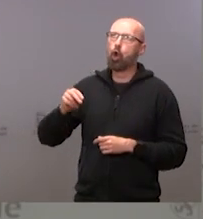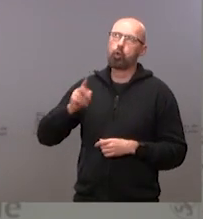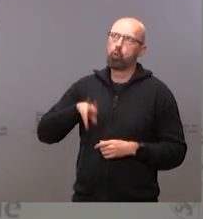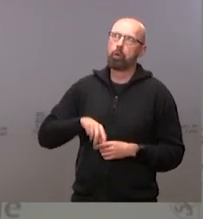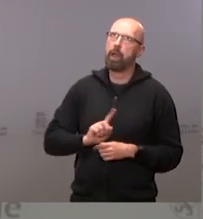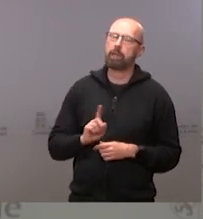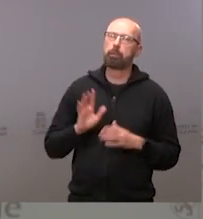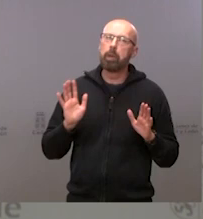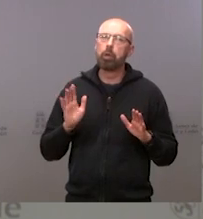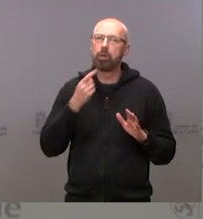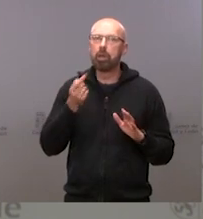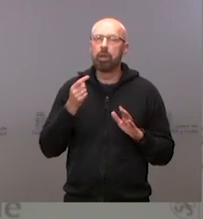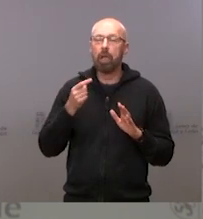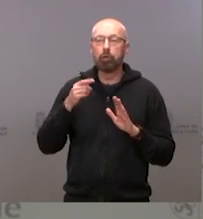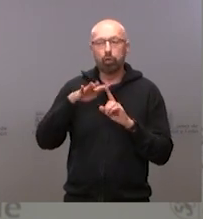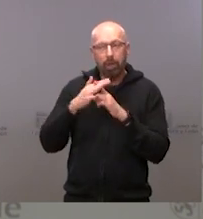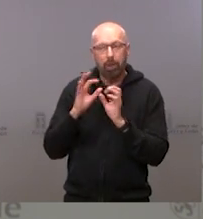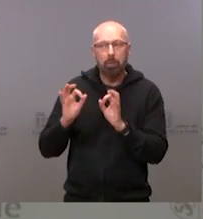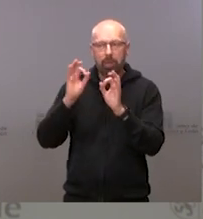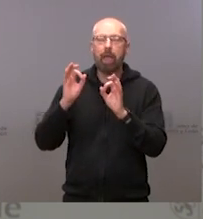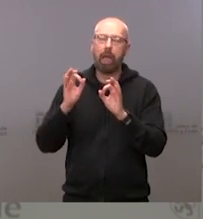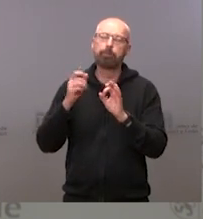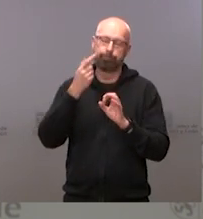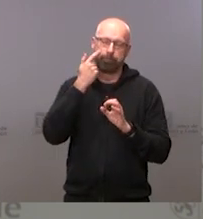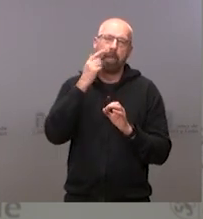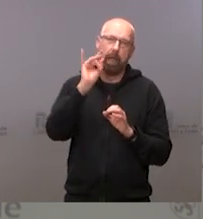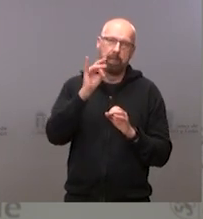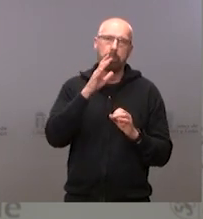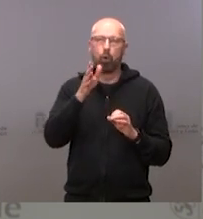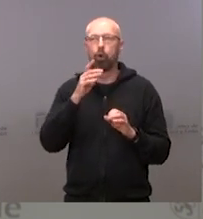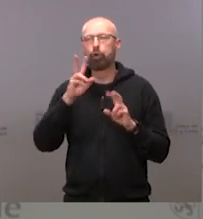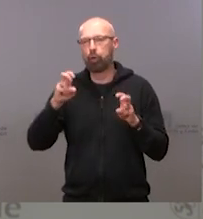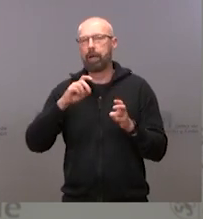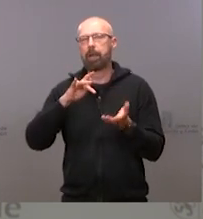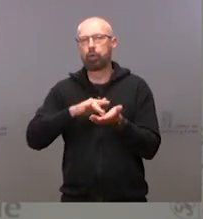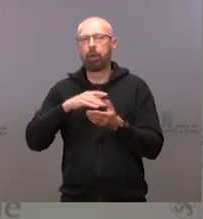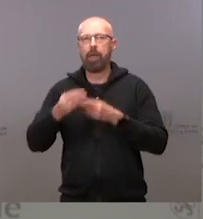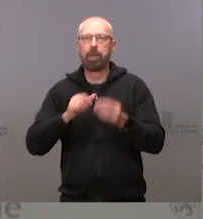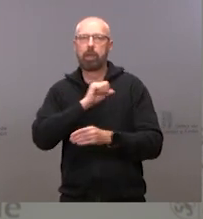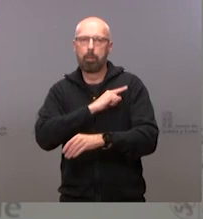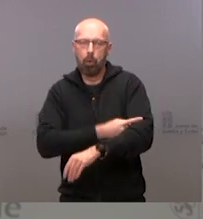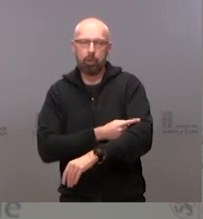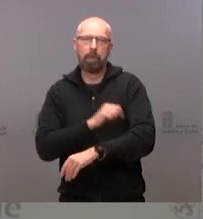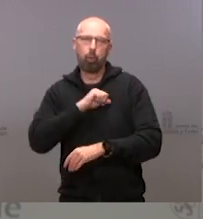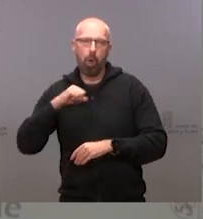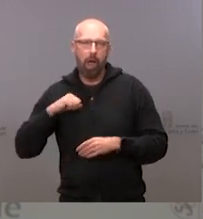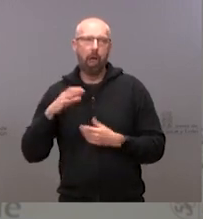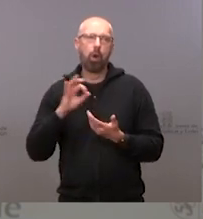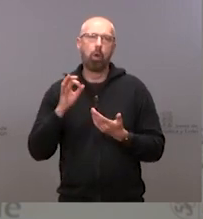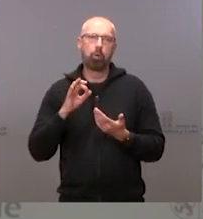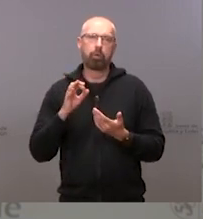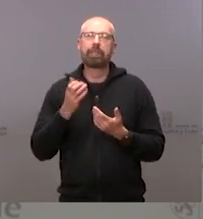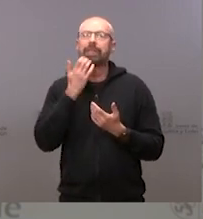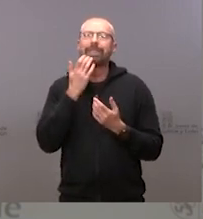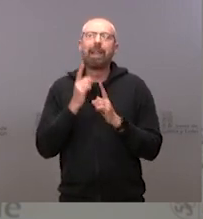cuenta esas circunstancias peculiares el ejercicio de actividad deportiva especialmente individual siempre que se